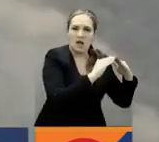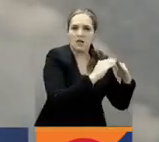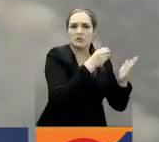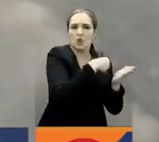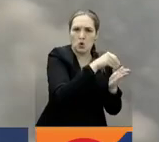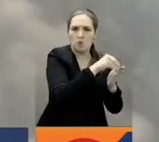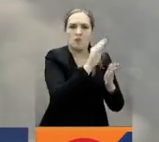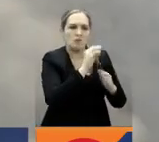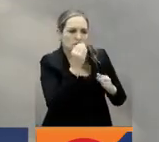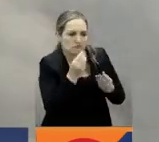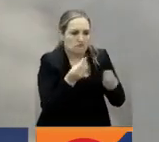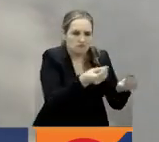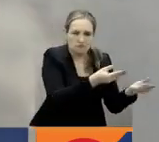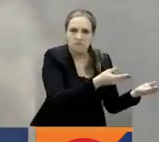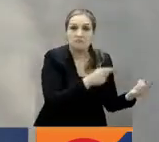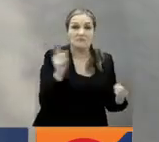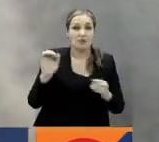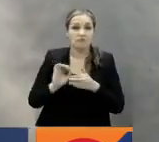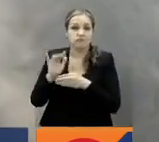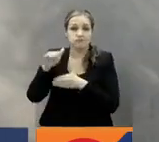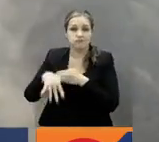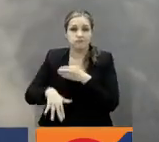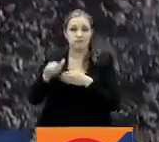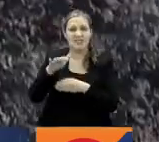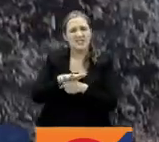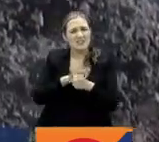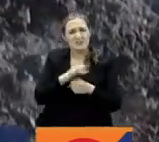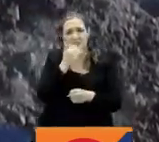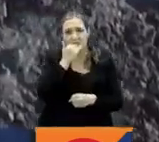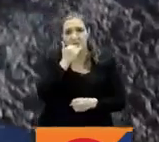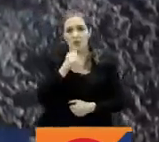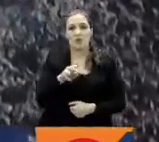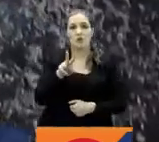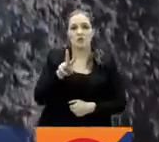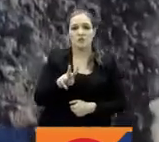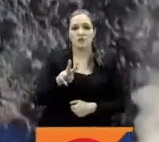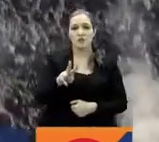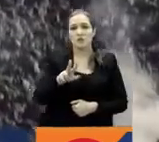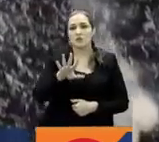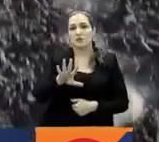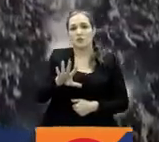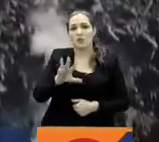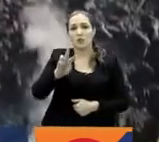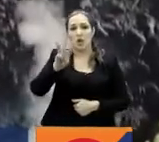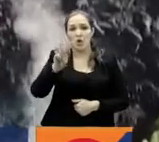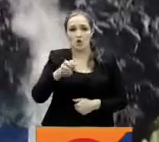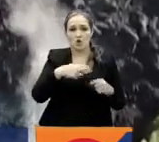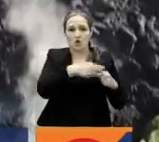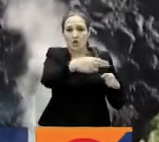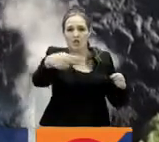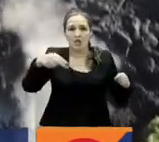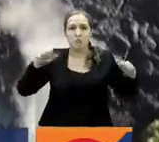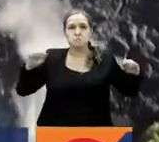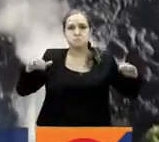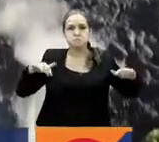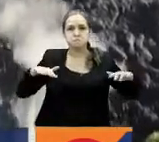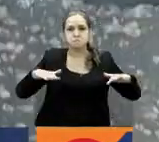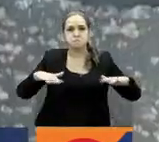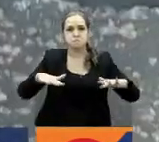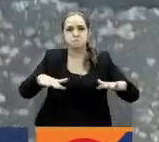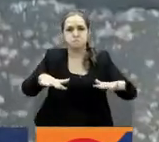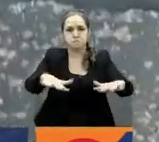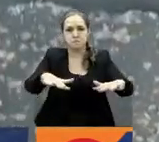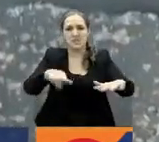continúa. La situación por el momento es la siguiente. Hay 258 hectáreas cubiertas por ríos de lava. El magma